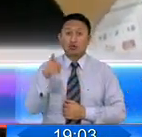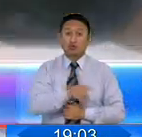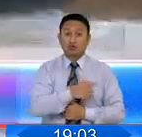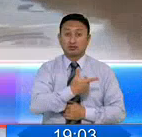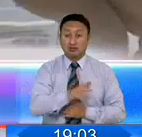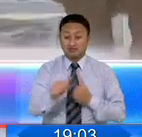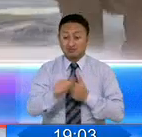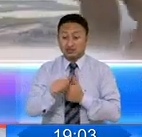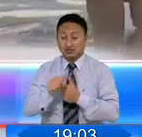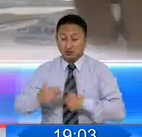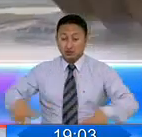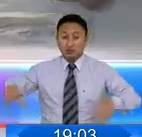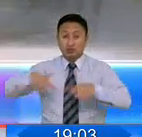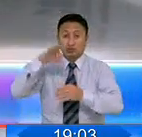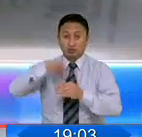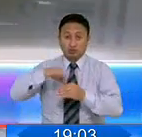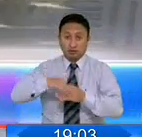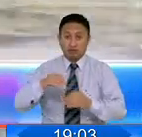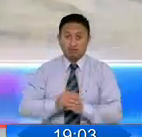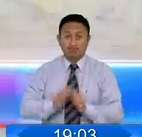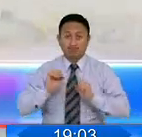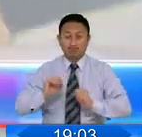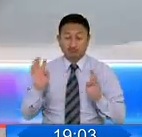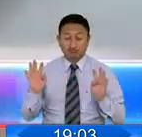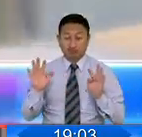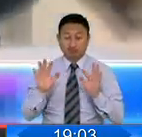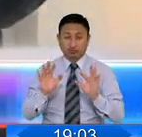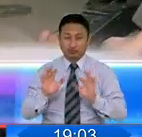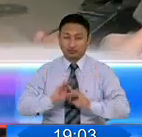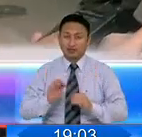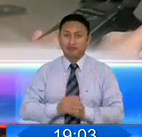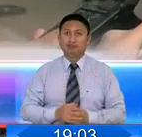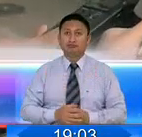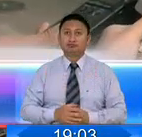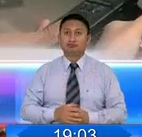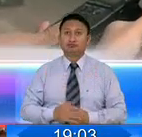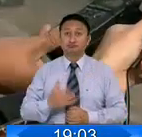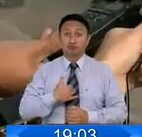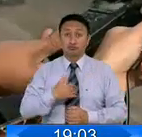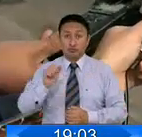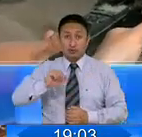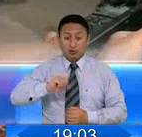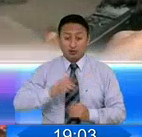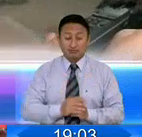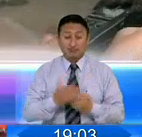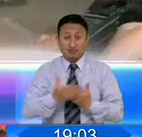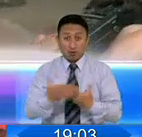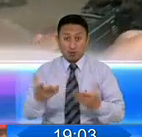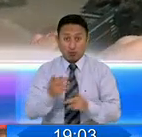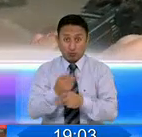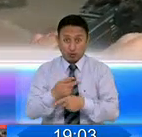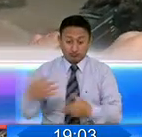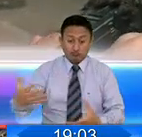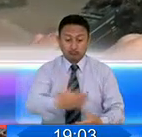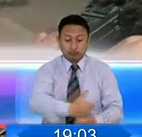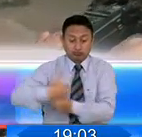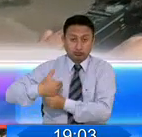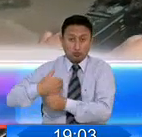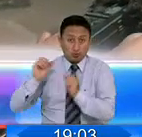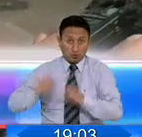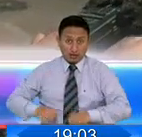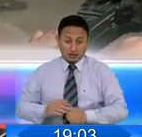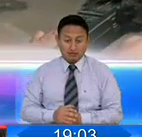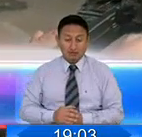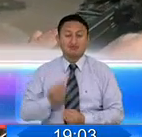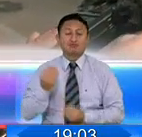de los recintos electorales para evitar aglomeraciones. Nosotros sí podemos hacer la retención de estas ventas informales. Entonces, lo que